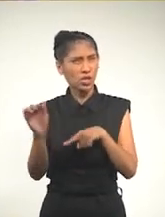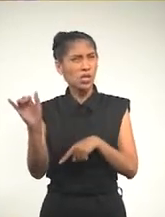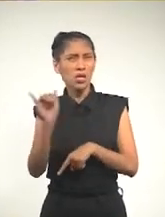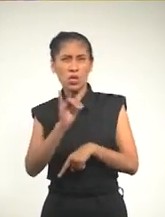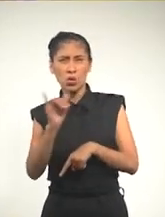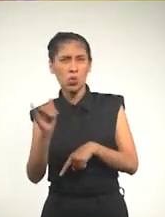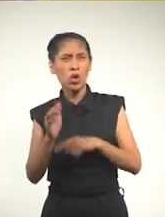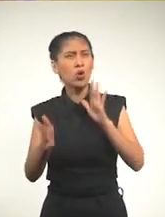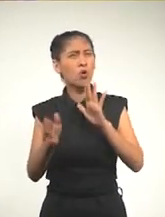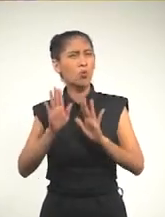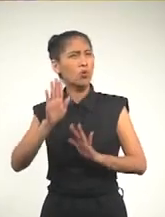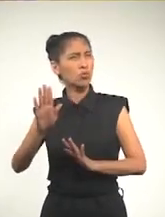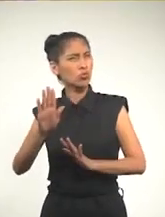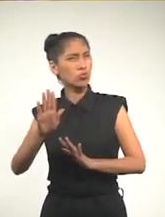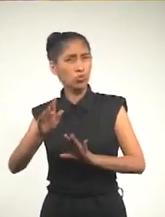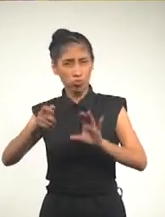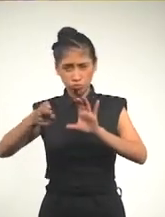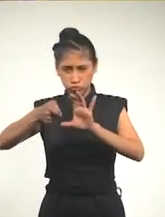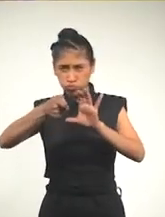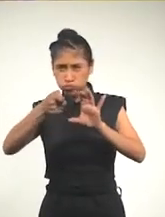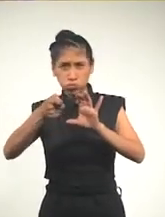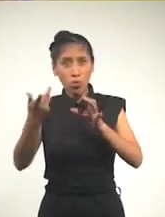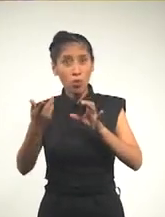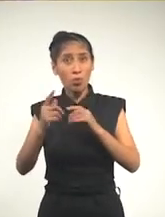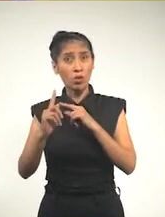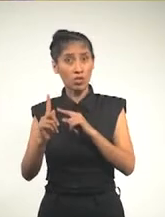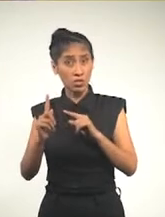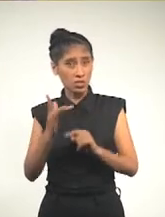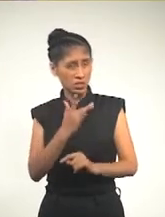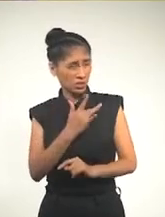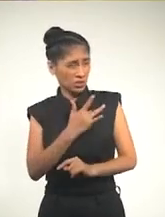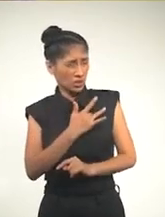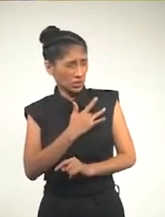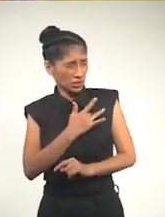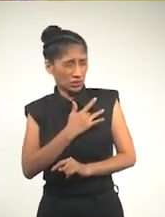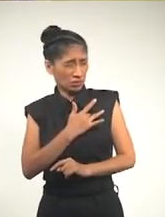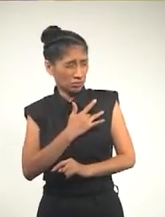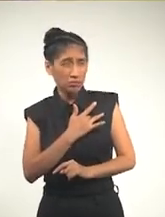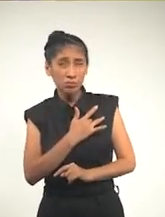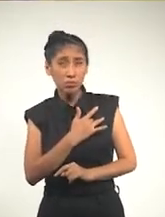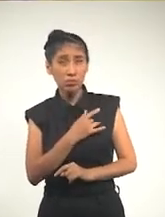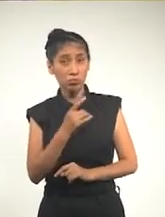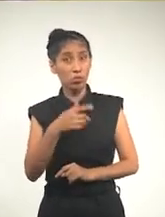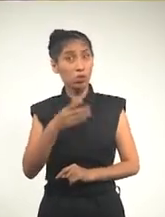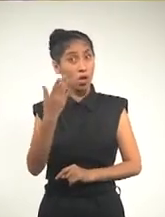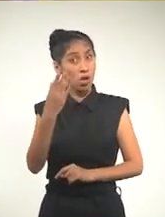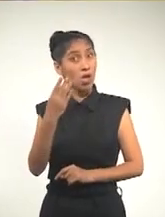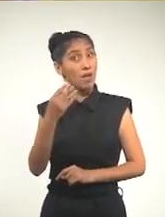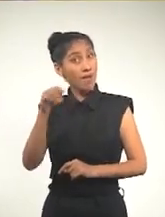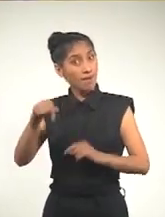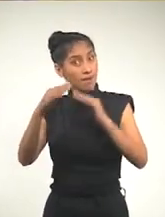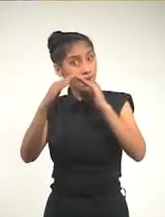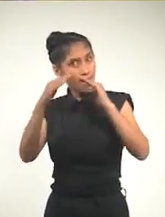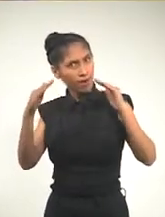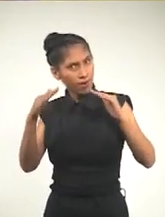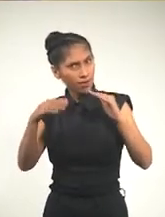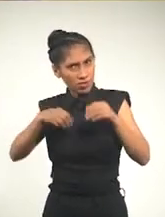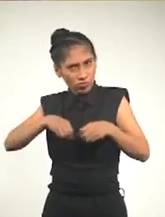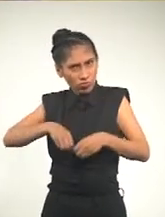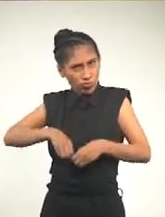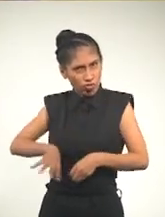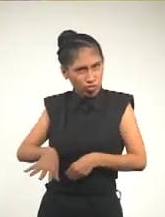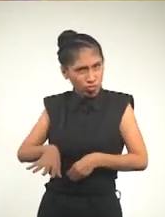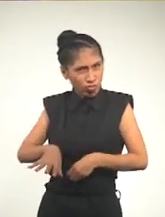el combustible y este combustible generó que Chancay se orinara dentro de la casa y que sintiera algo como un volcán